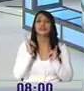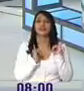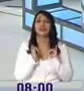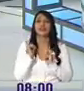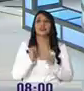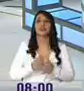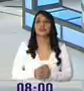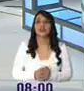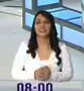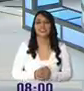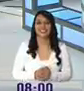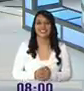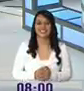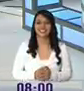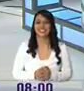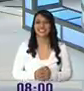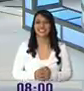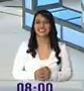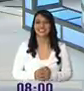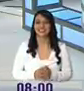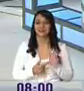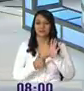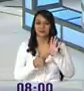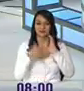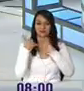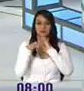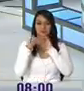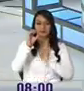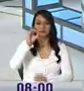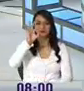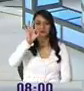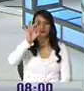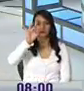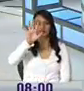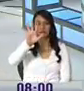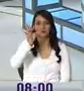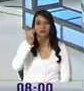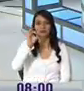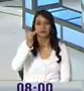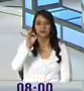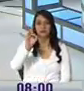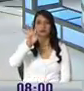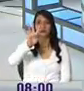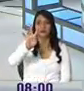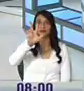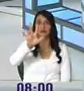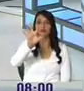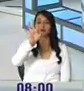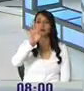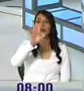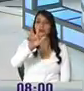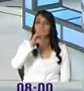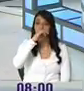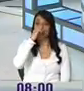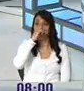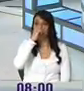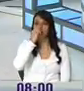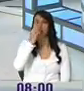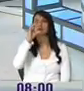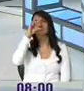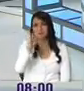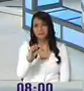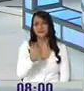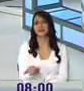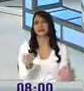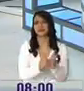pong en pantalla por favor es está el WhatsApp 09851 43 4393 ahora ya me lo achicaron de nuevo